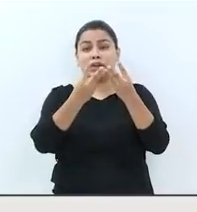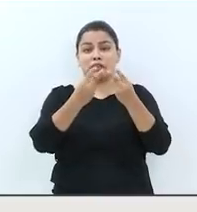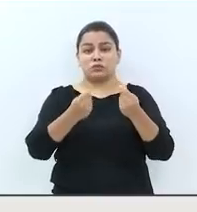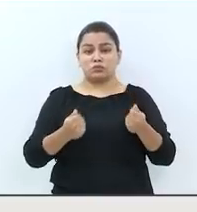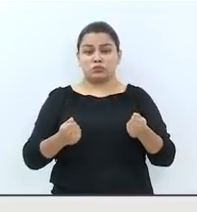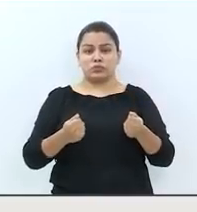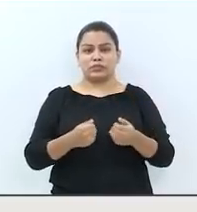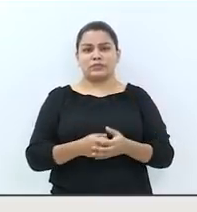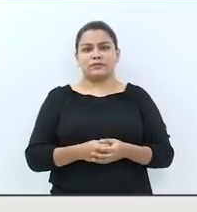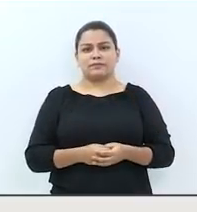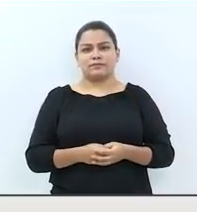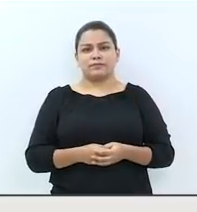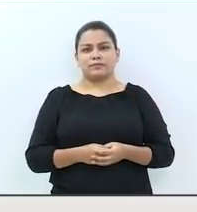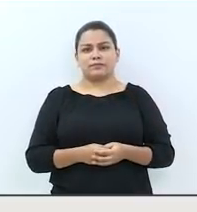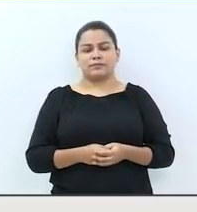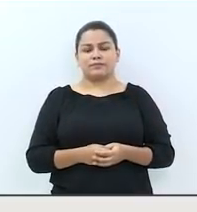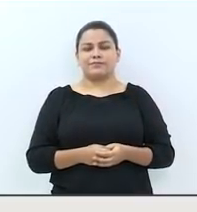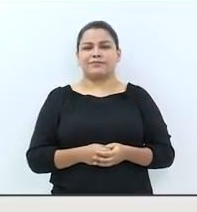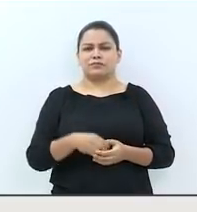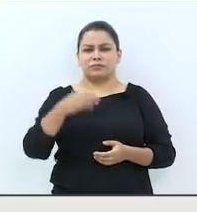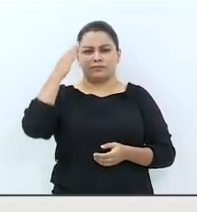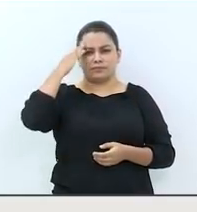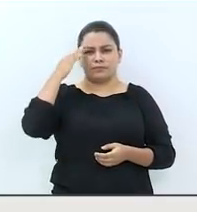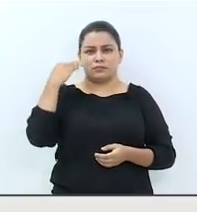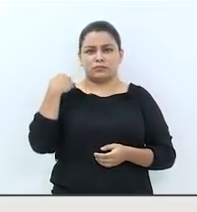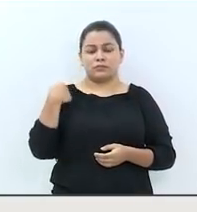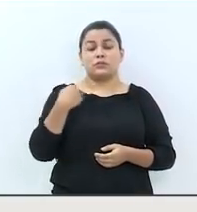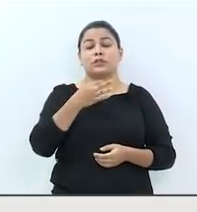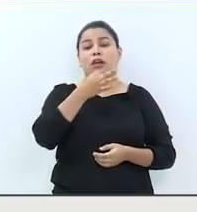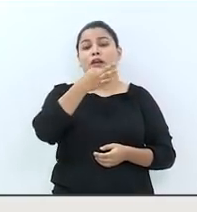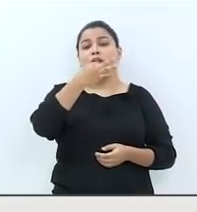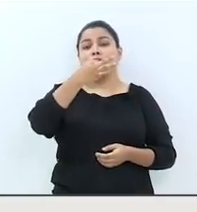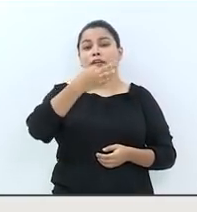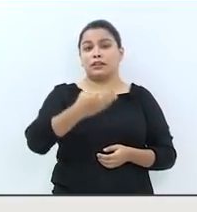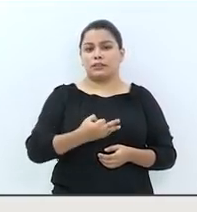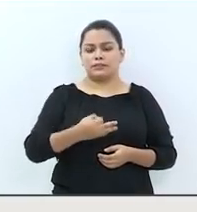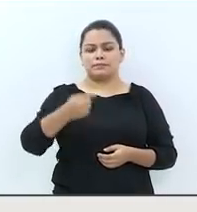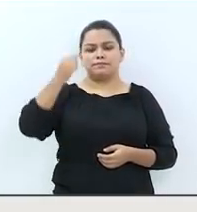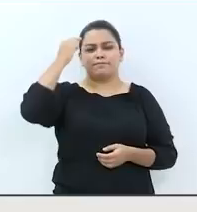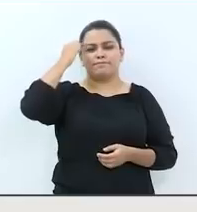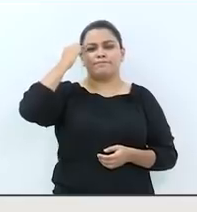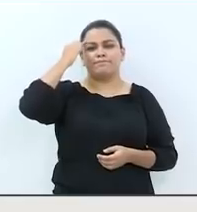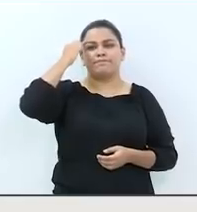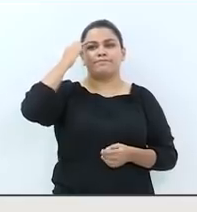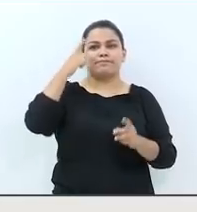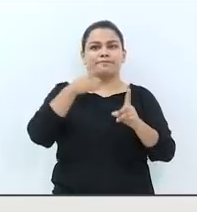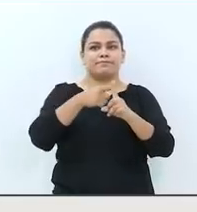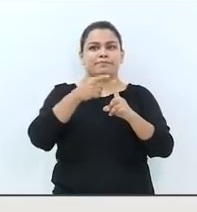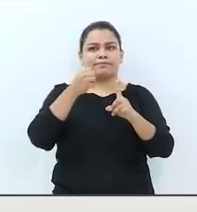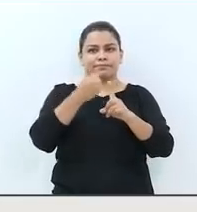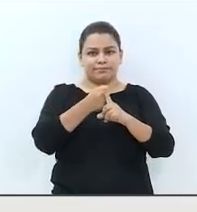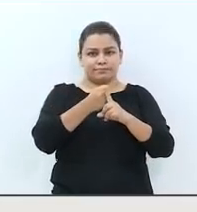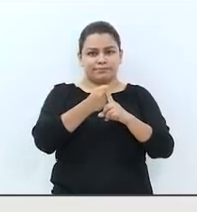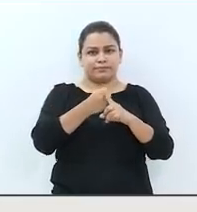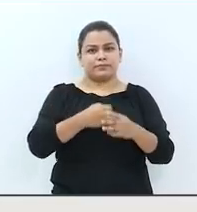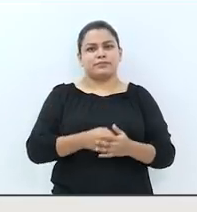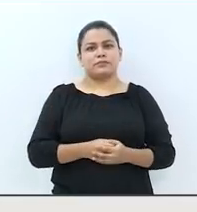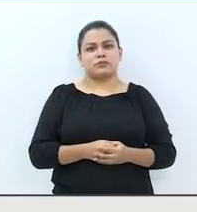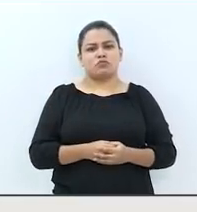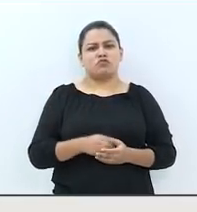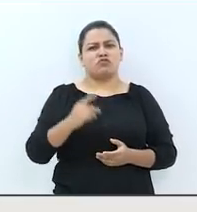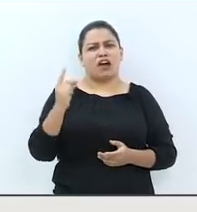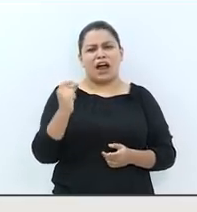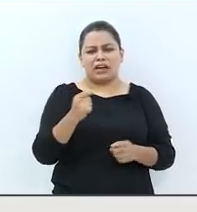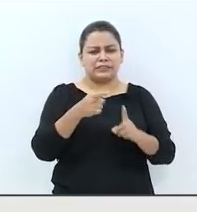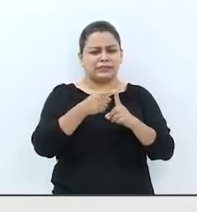le suena esto? Bueno, Carlos, realmente el ponernos a pensar esos objetivos que parecieran